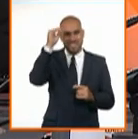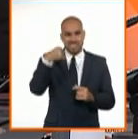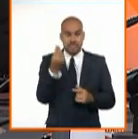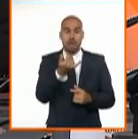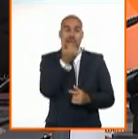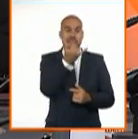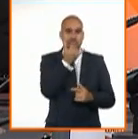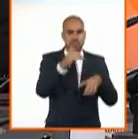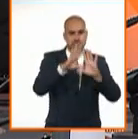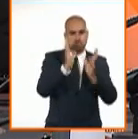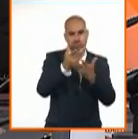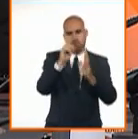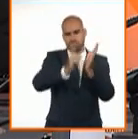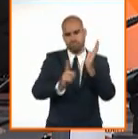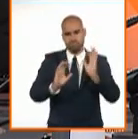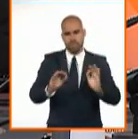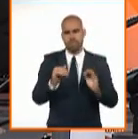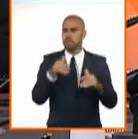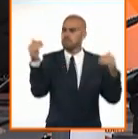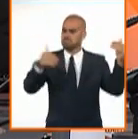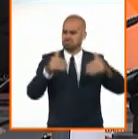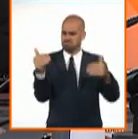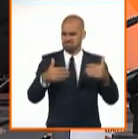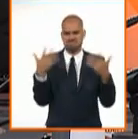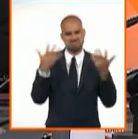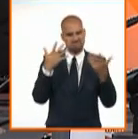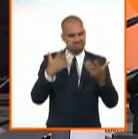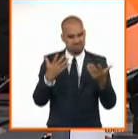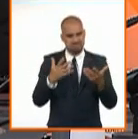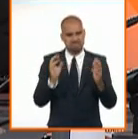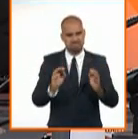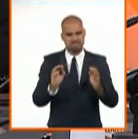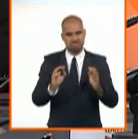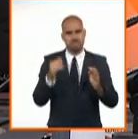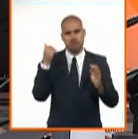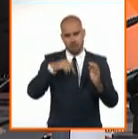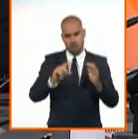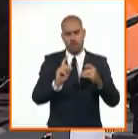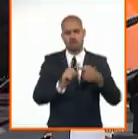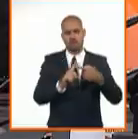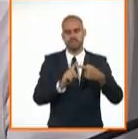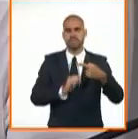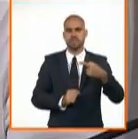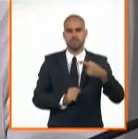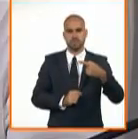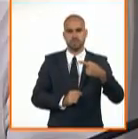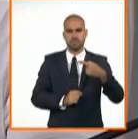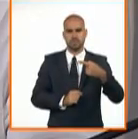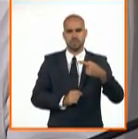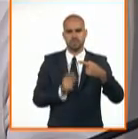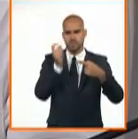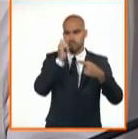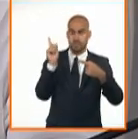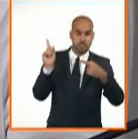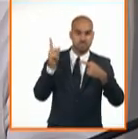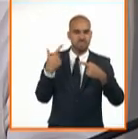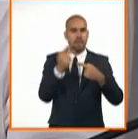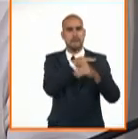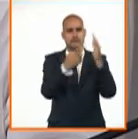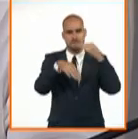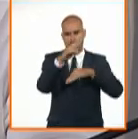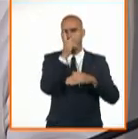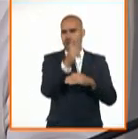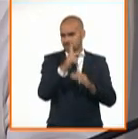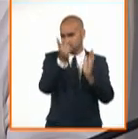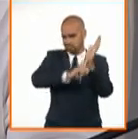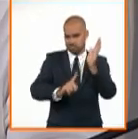para ello tengo el placer de que me estén acompañando esta tarde en nuestra mesa redonda el compañero nicolás la habana rompe cruz ministro de energía y minas